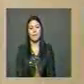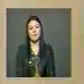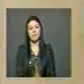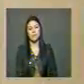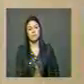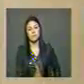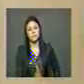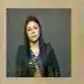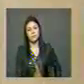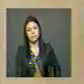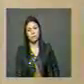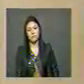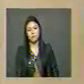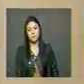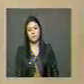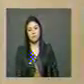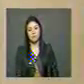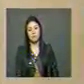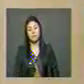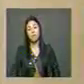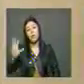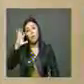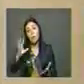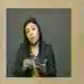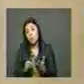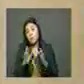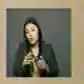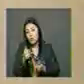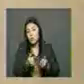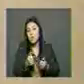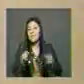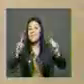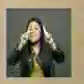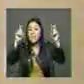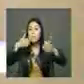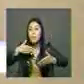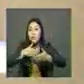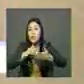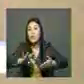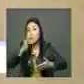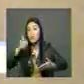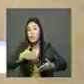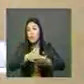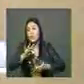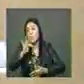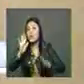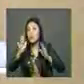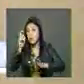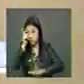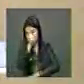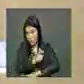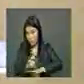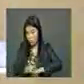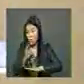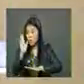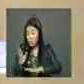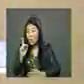En conclusión, con relación a las acciones de tutela interpuestas por la Procuraduría General de la